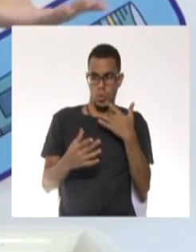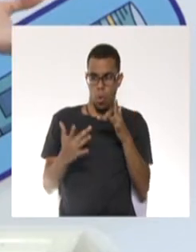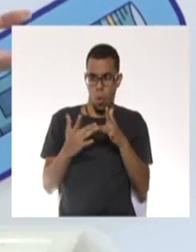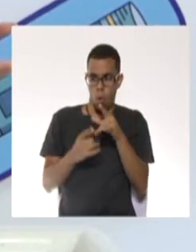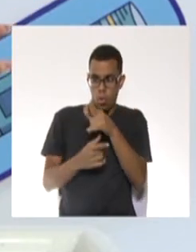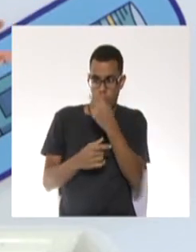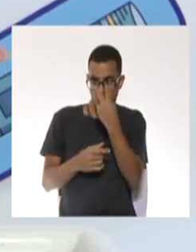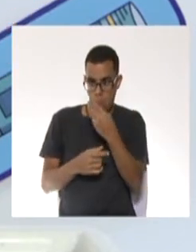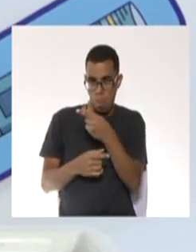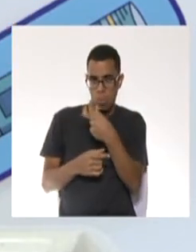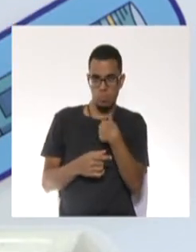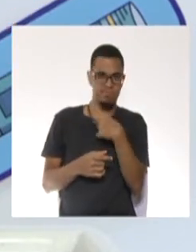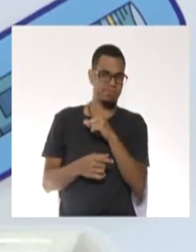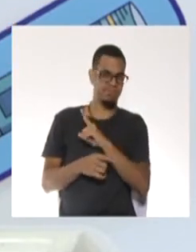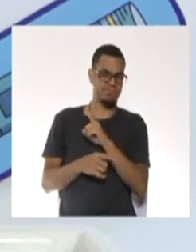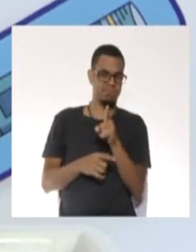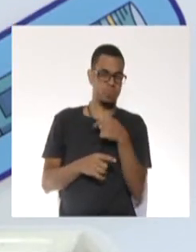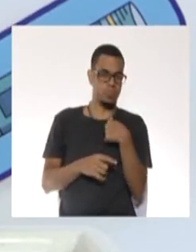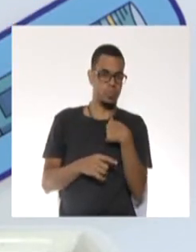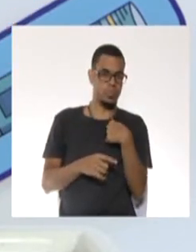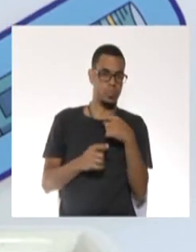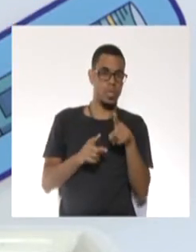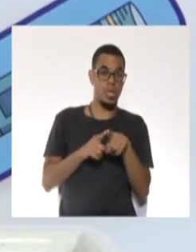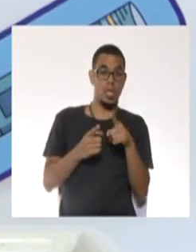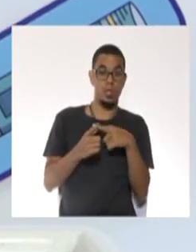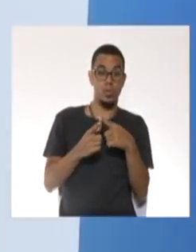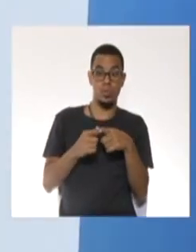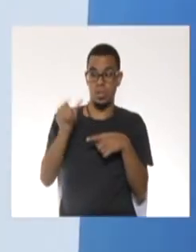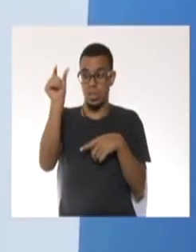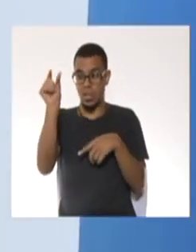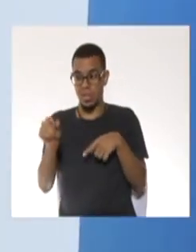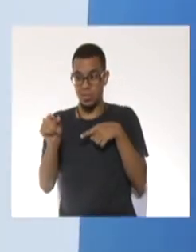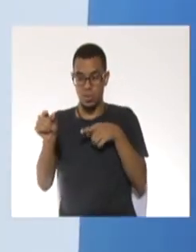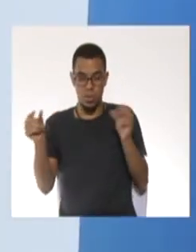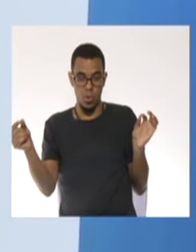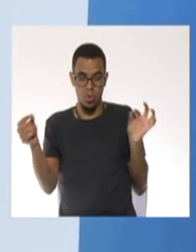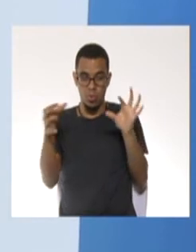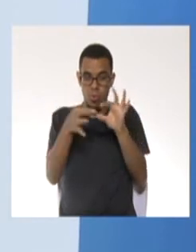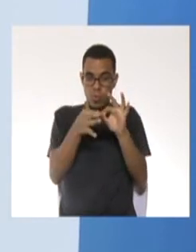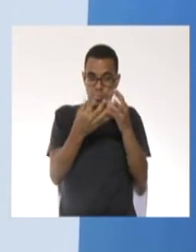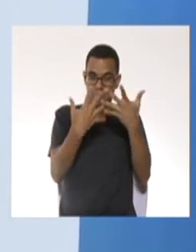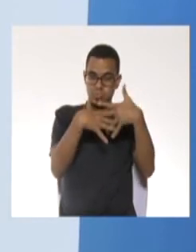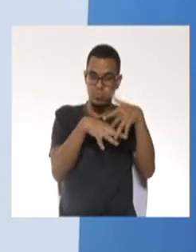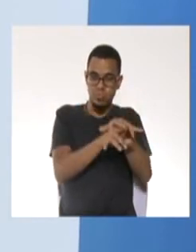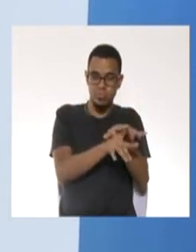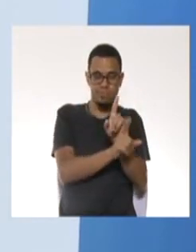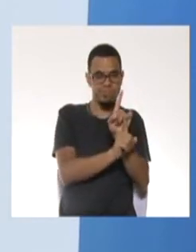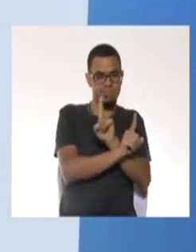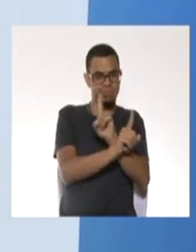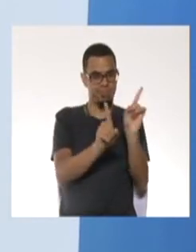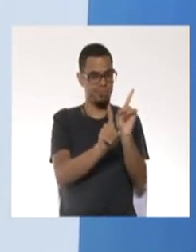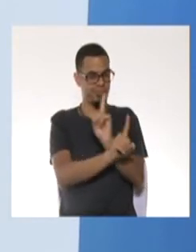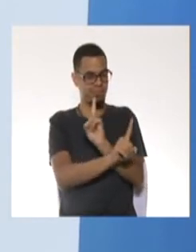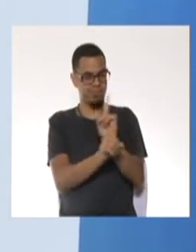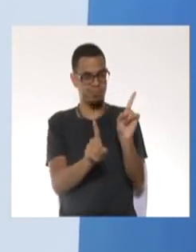Bueno, estos elementos tampoco se mezclaban con más nadie. ¿Sí? Esos elementos